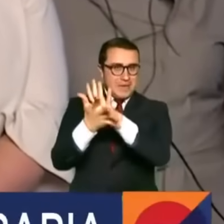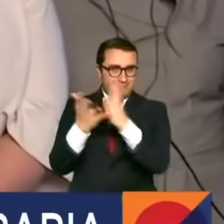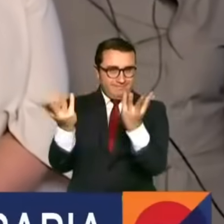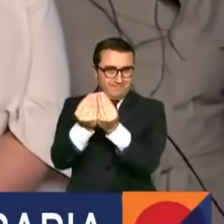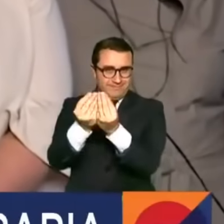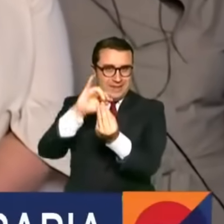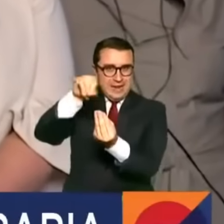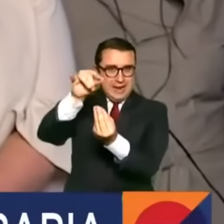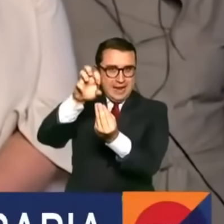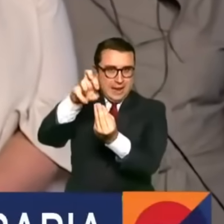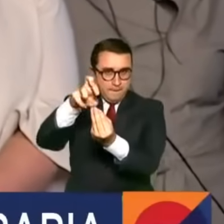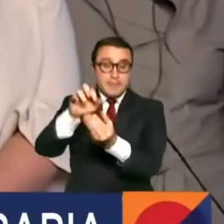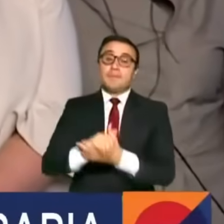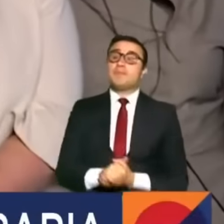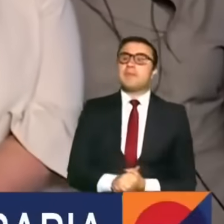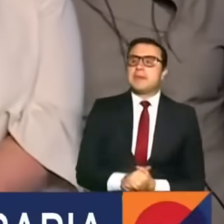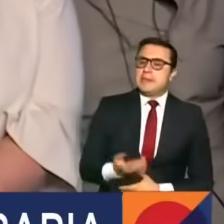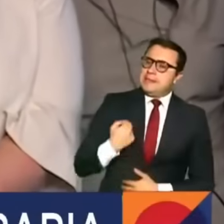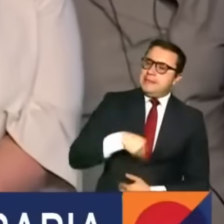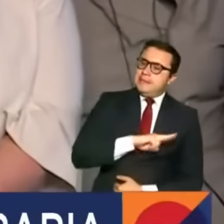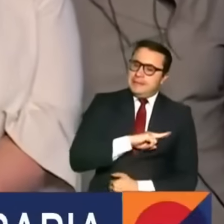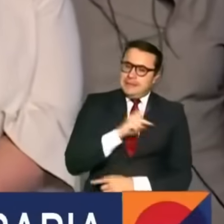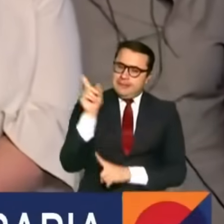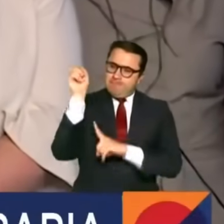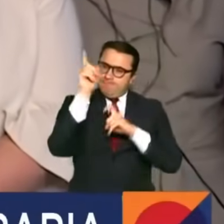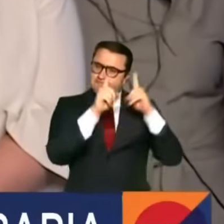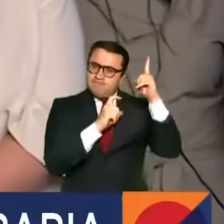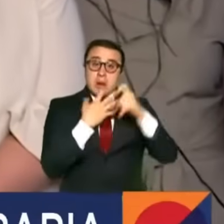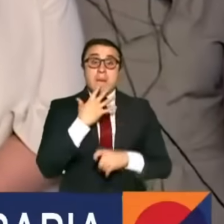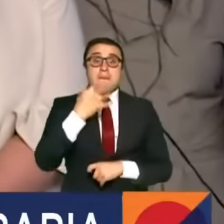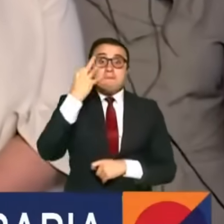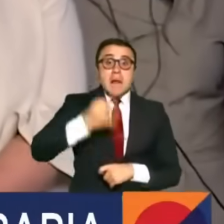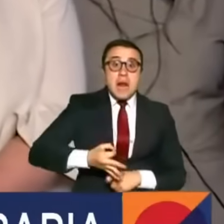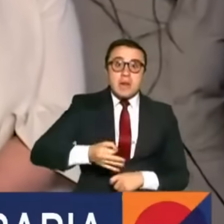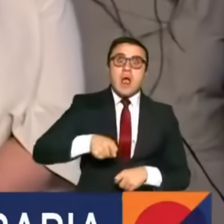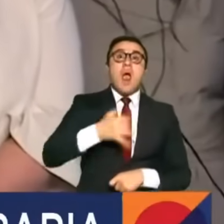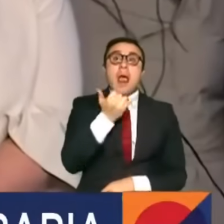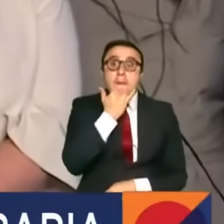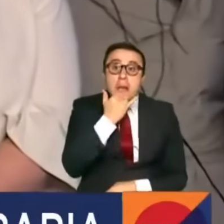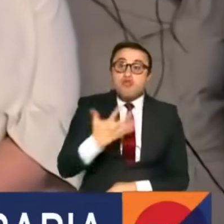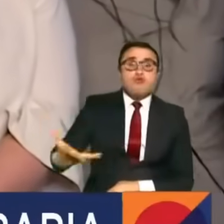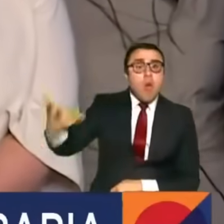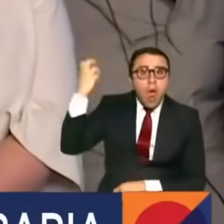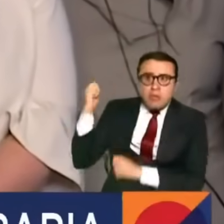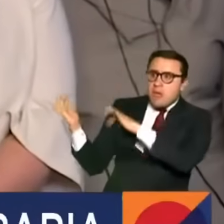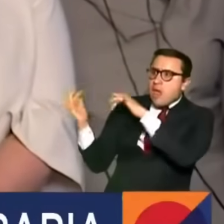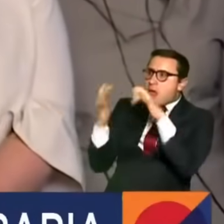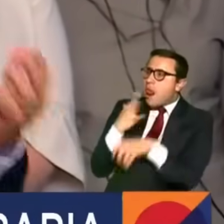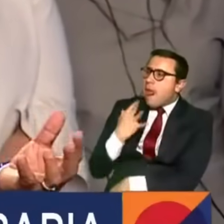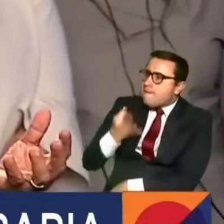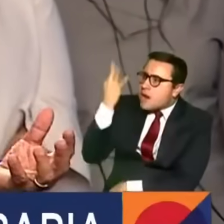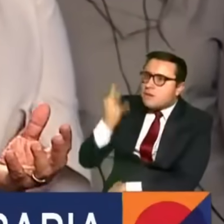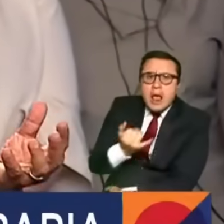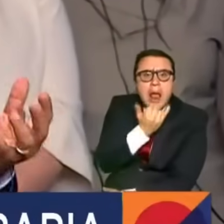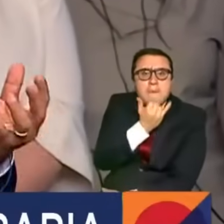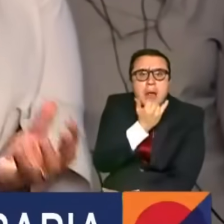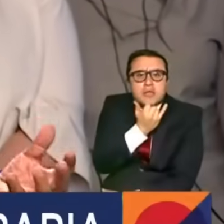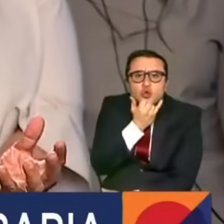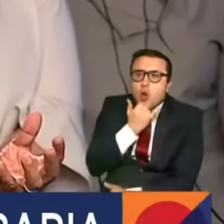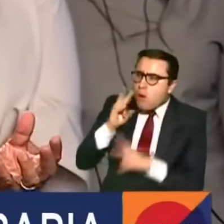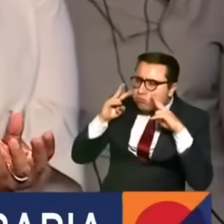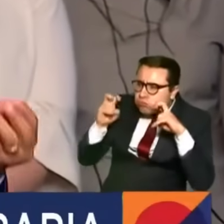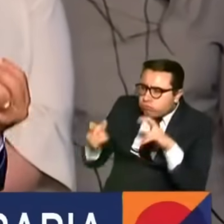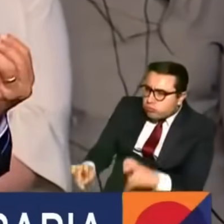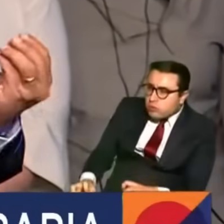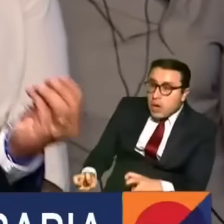Si miramos, si ha aparecido la verdad judicial, hay un esfuerzo de la